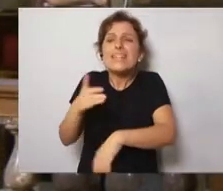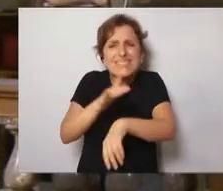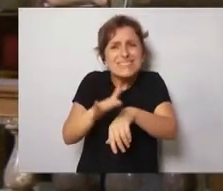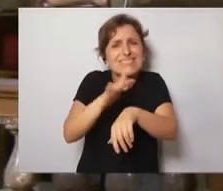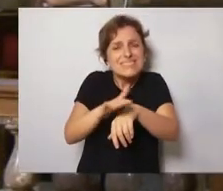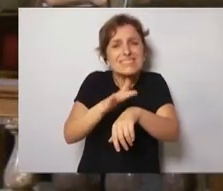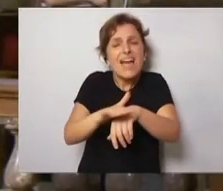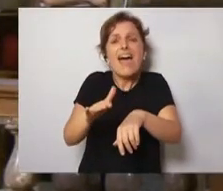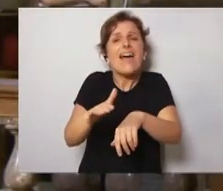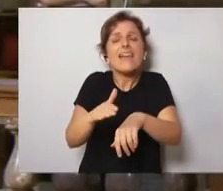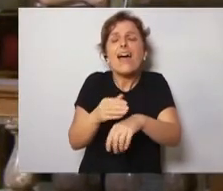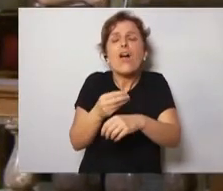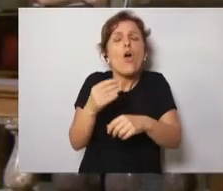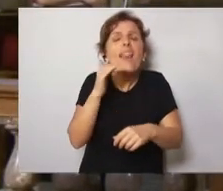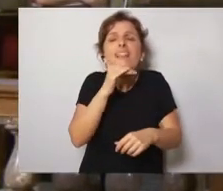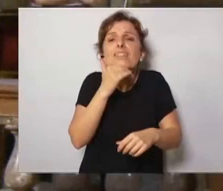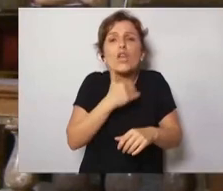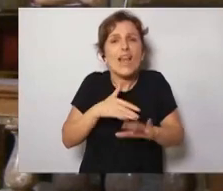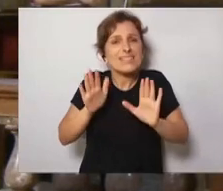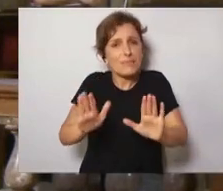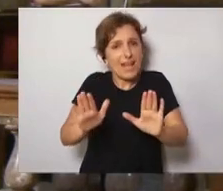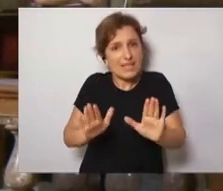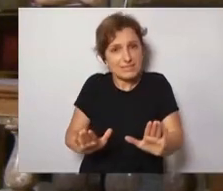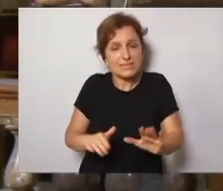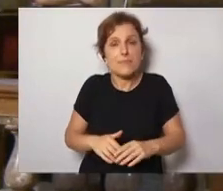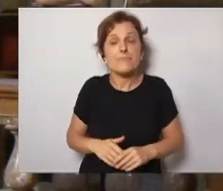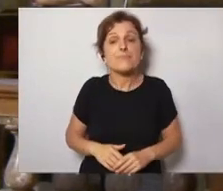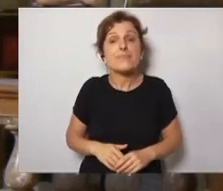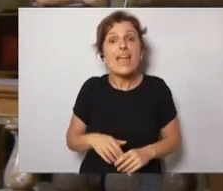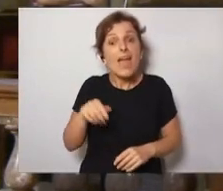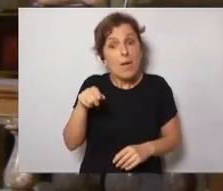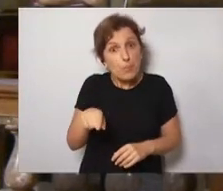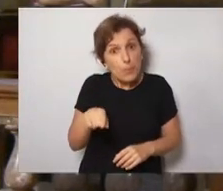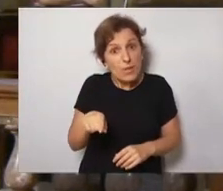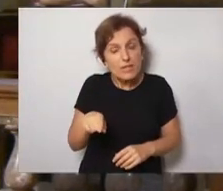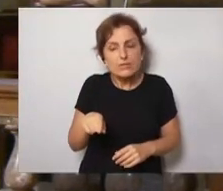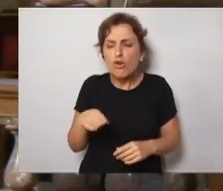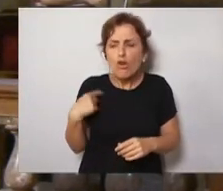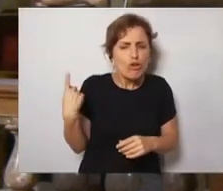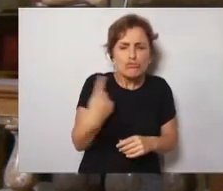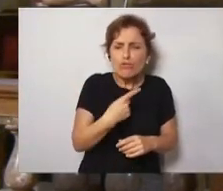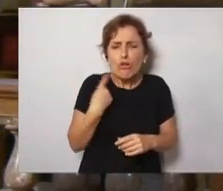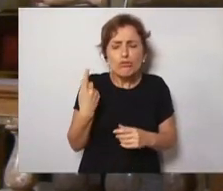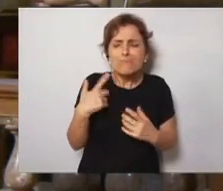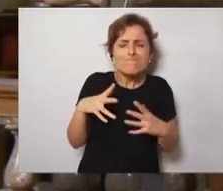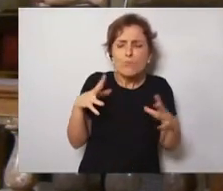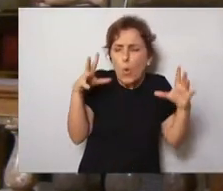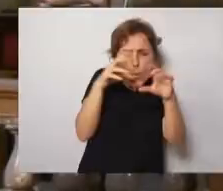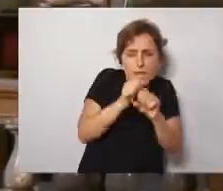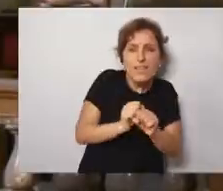incluso cuando nos vemos sumergidos en la noche del dolor vislumbramos la luz de la pascua en tu hijo muerto y